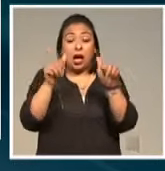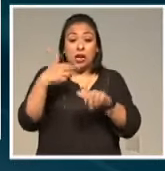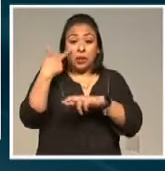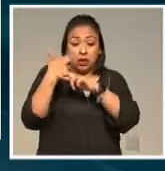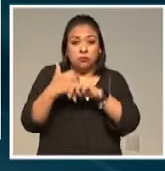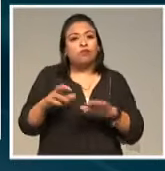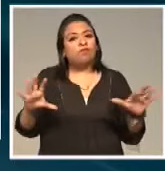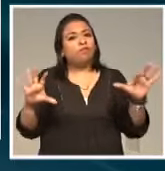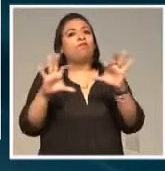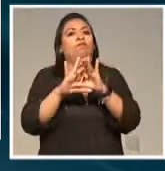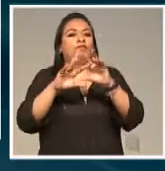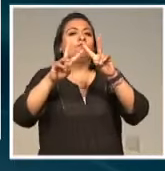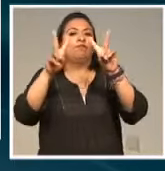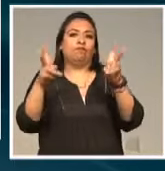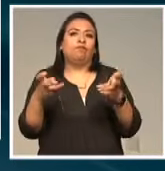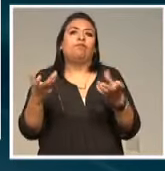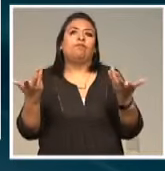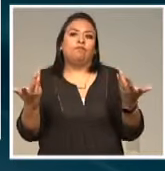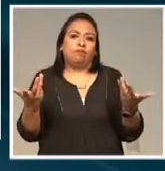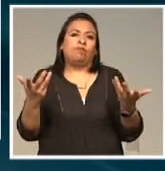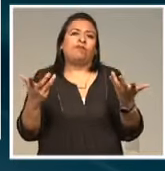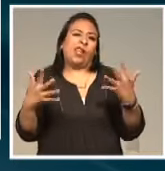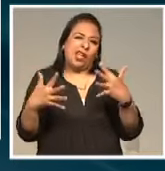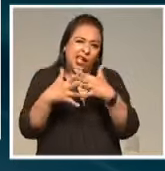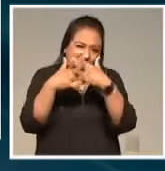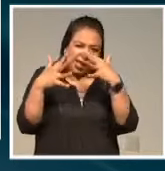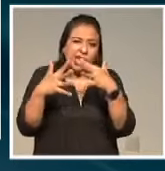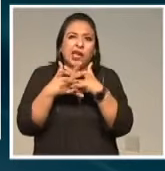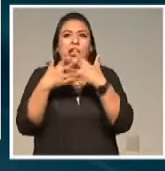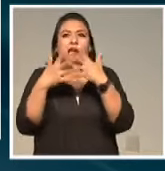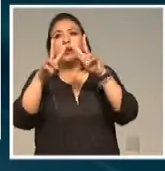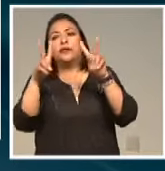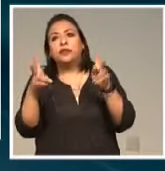tienen que ver con el tema bélico, con el tema